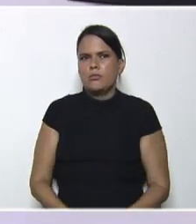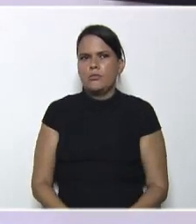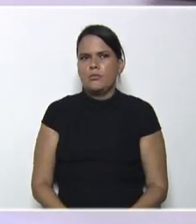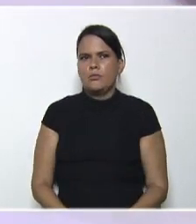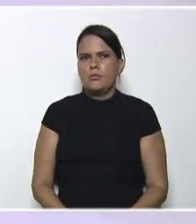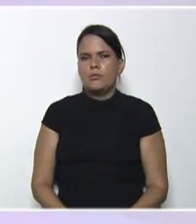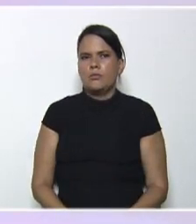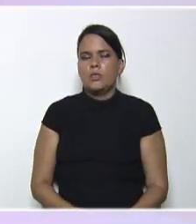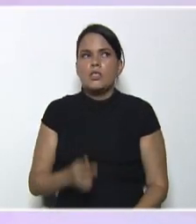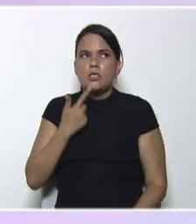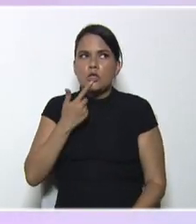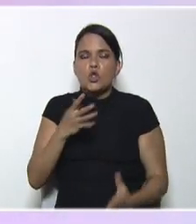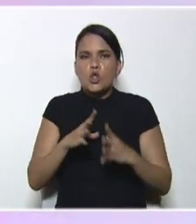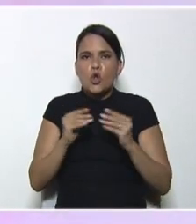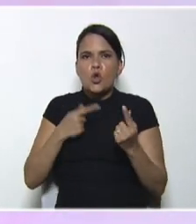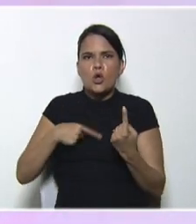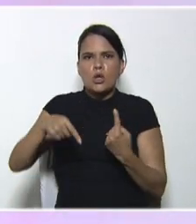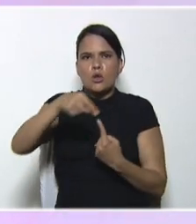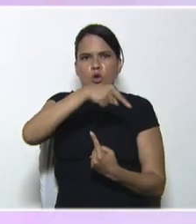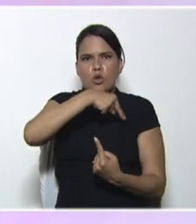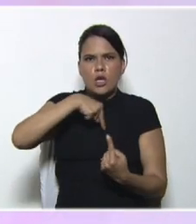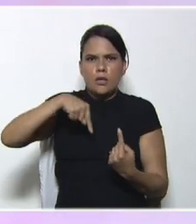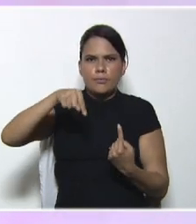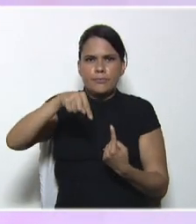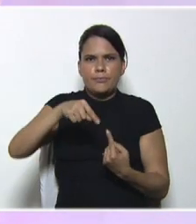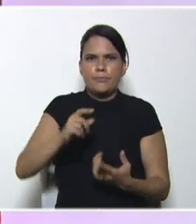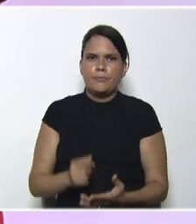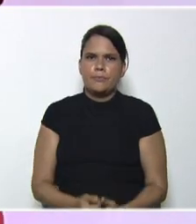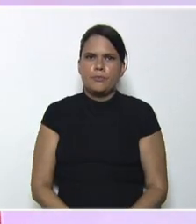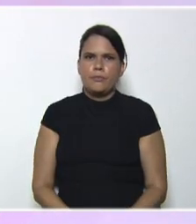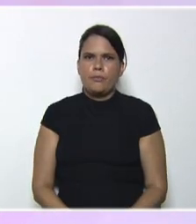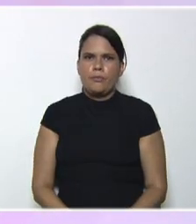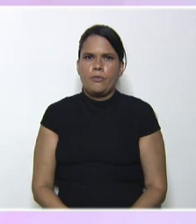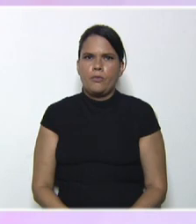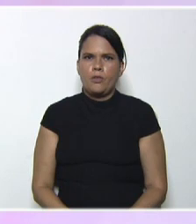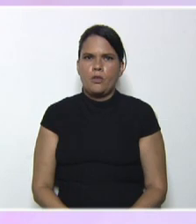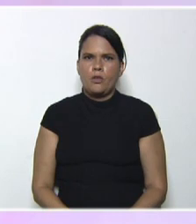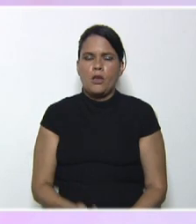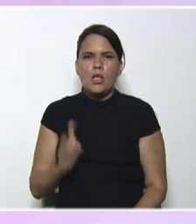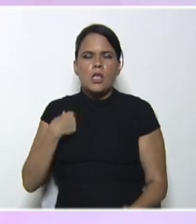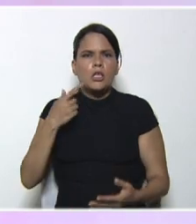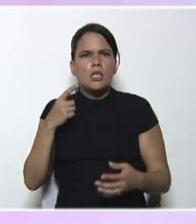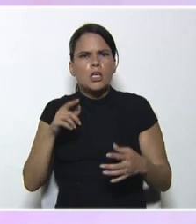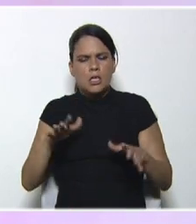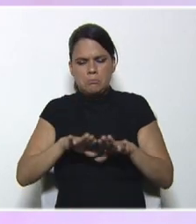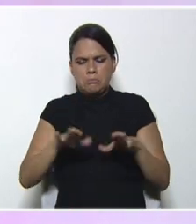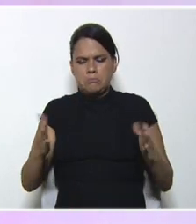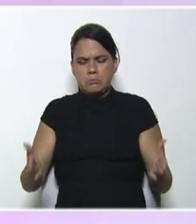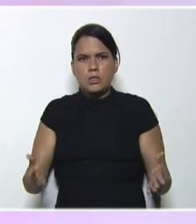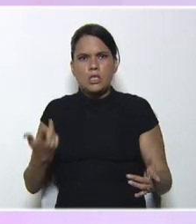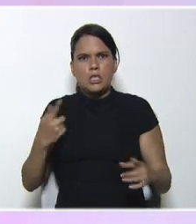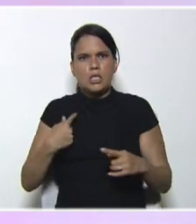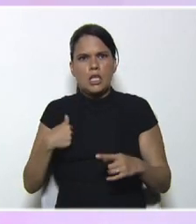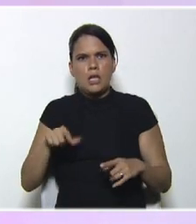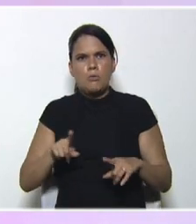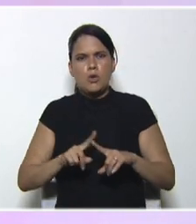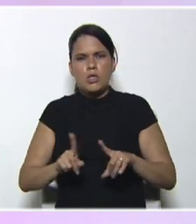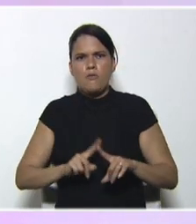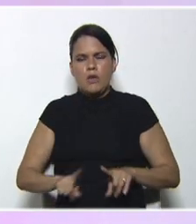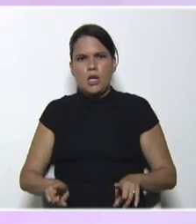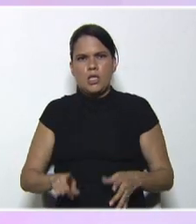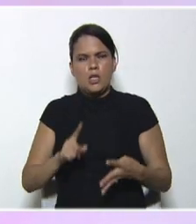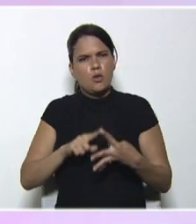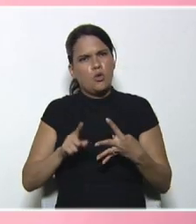acá, para este eje principal, donde tenemos diferentes objetos. Acá tenemos una materia,